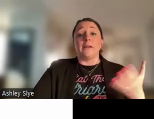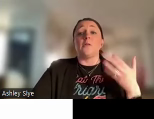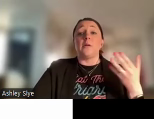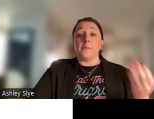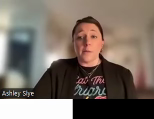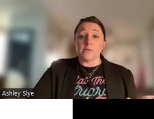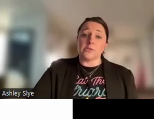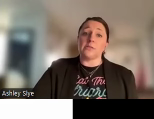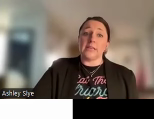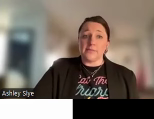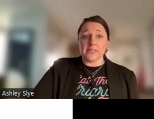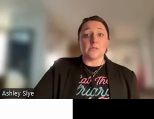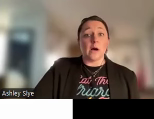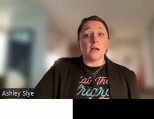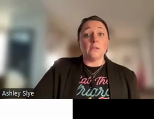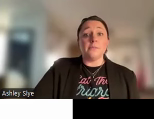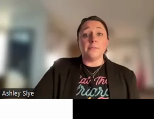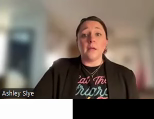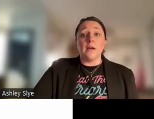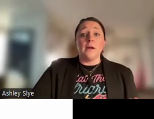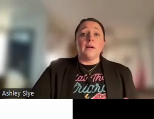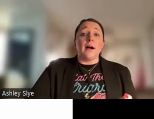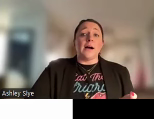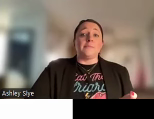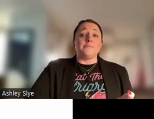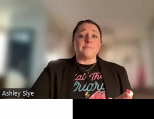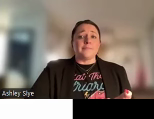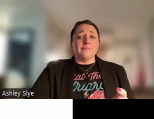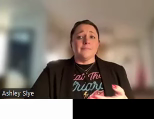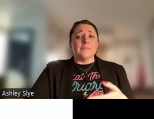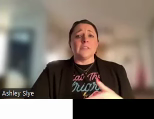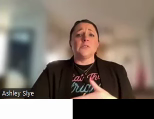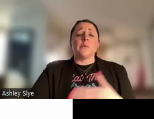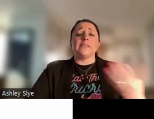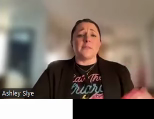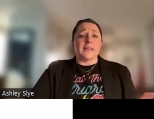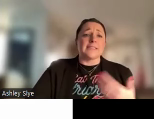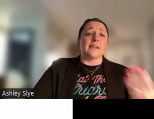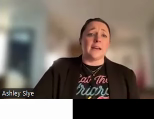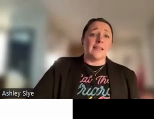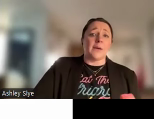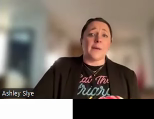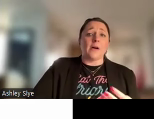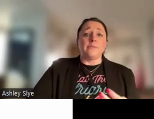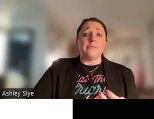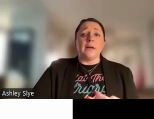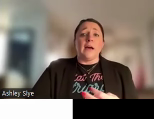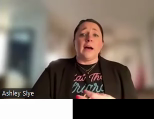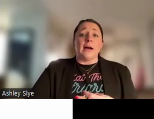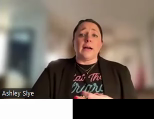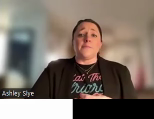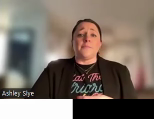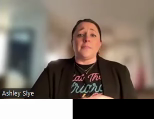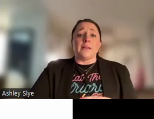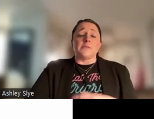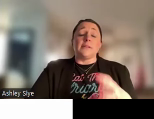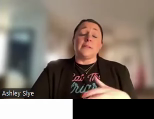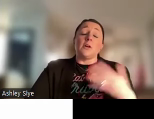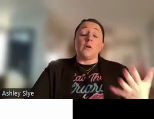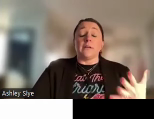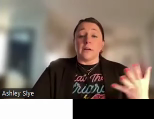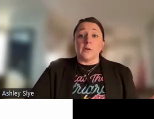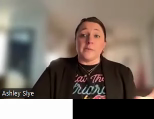a ver, cuál es el siguiente paso, sino también poder hablar de esta seguridad emocional. Entonces hay algunas cosas en